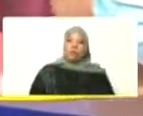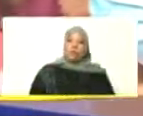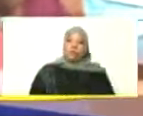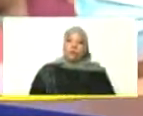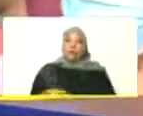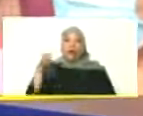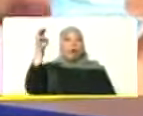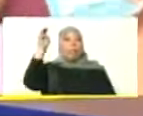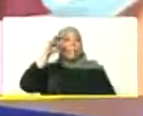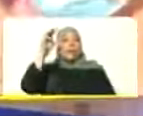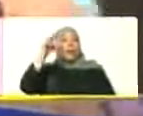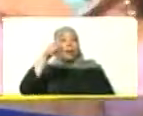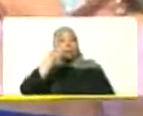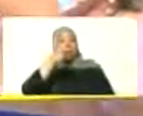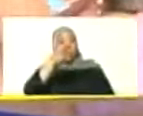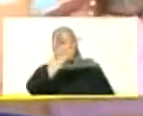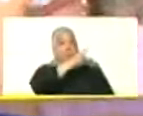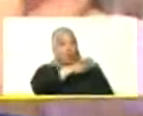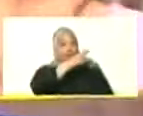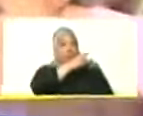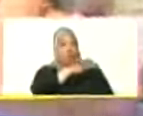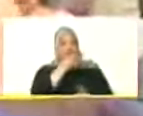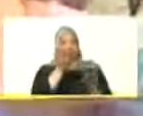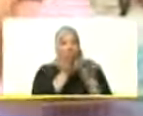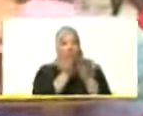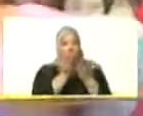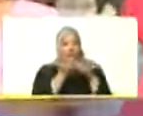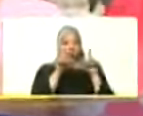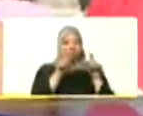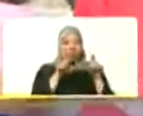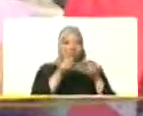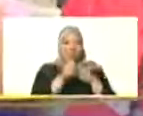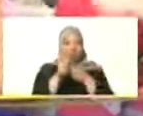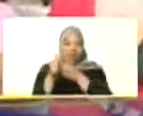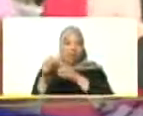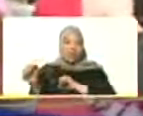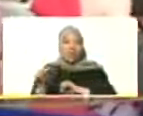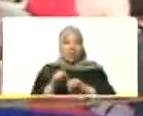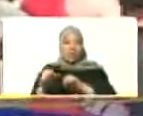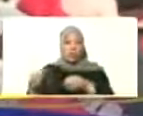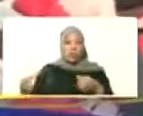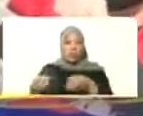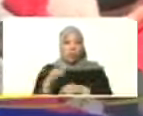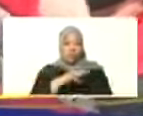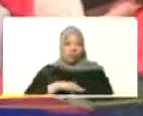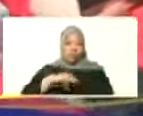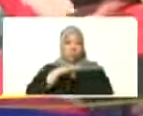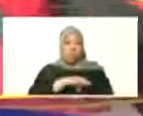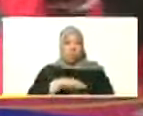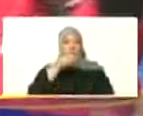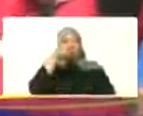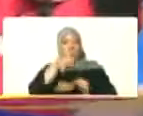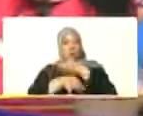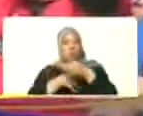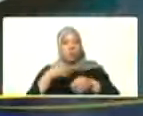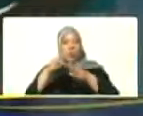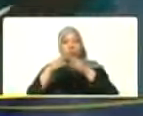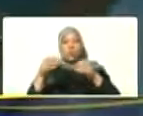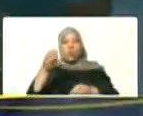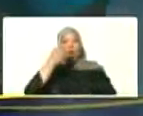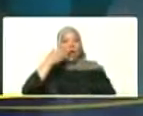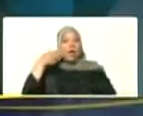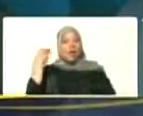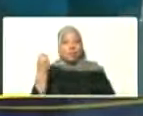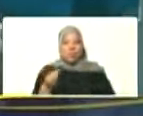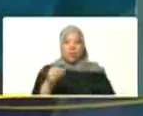extraordinaria maestra, directora, maestra de aula, líder del movimiento magisterial, nos cuente al país, bueno, toda esta experiencia.